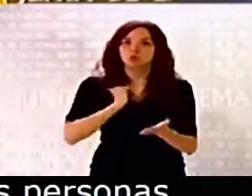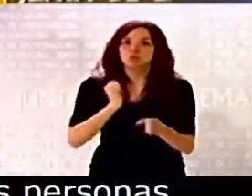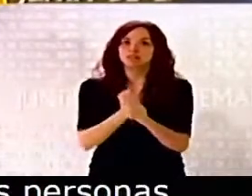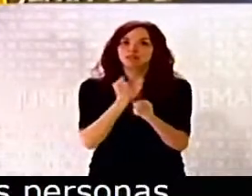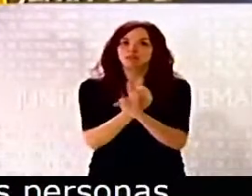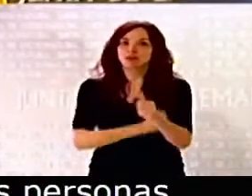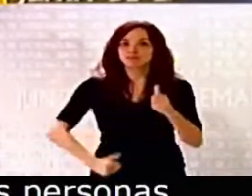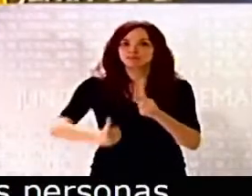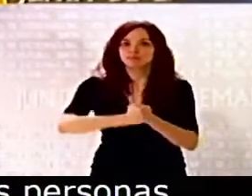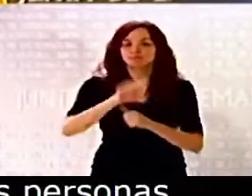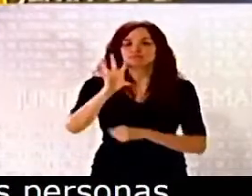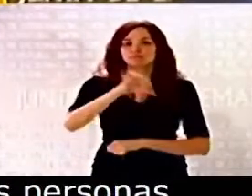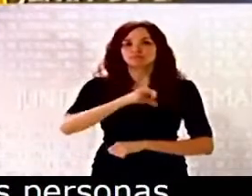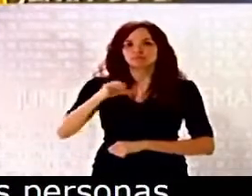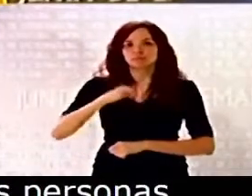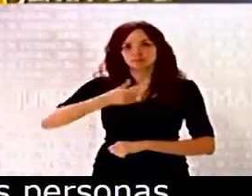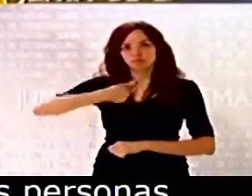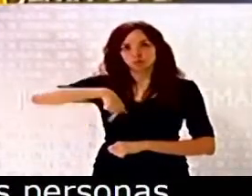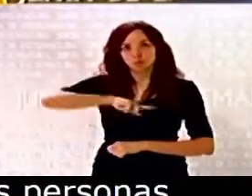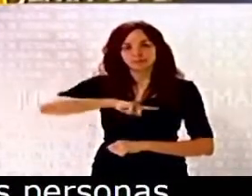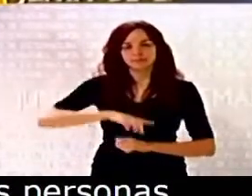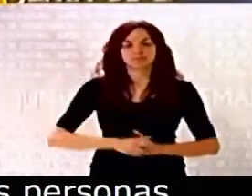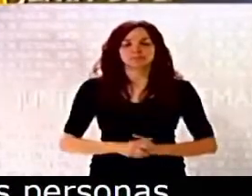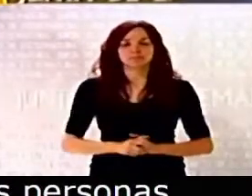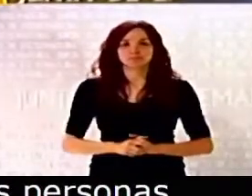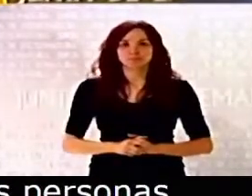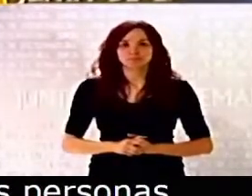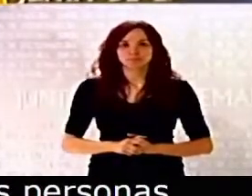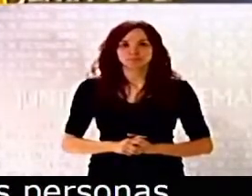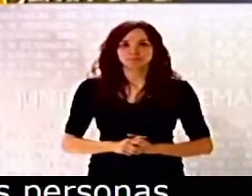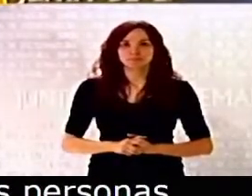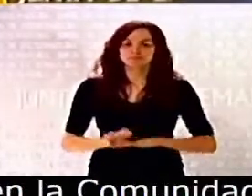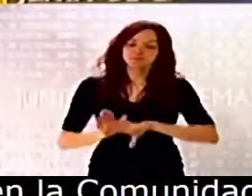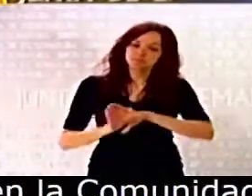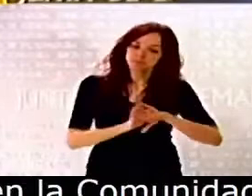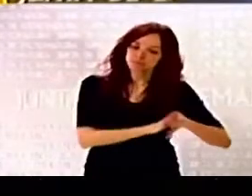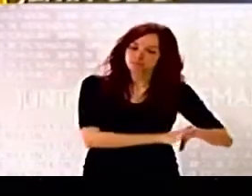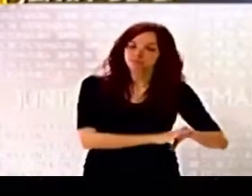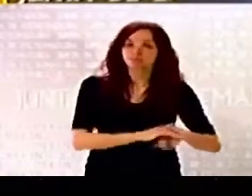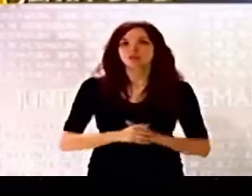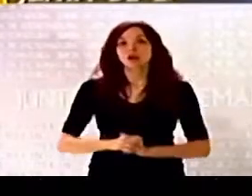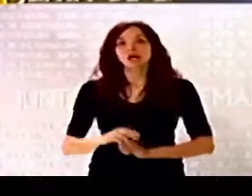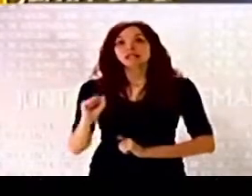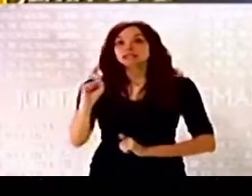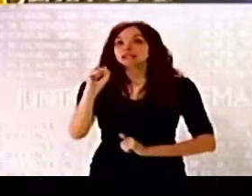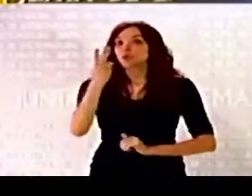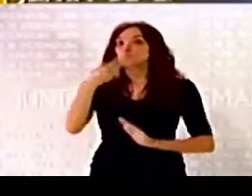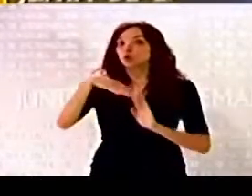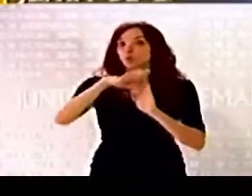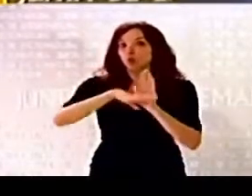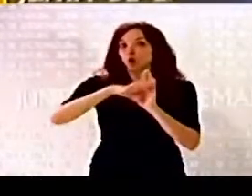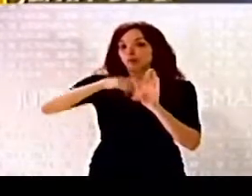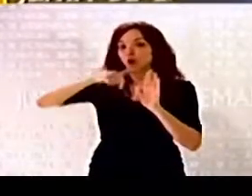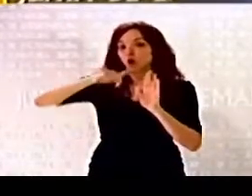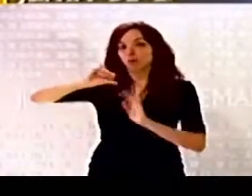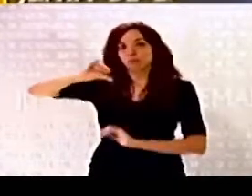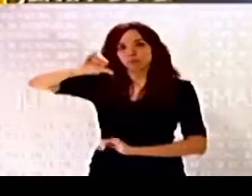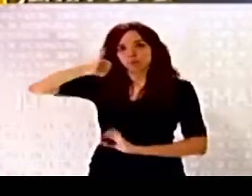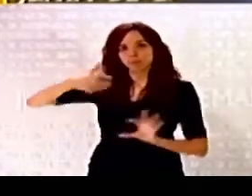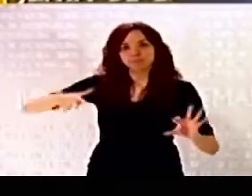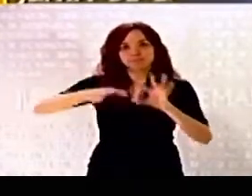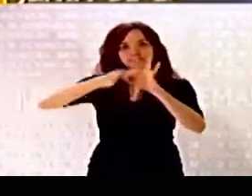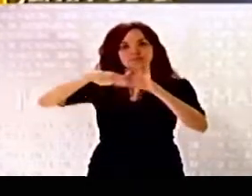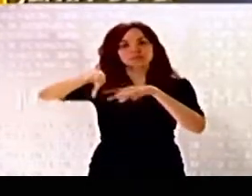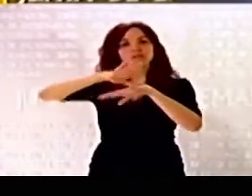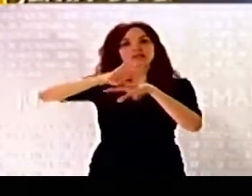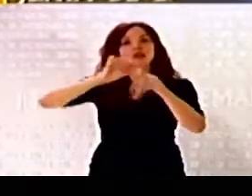en nuestra comunidad autónoma. El segundo programa que aprobamos hoy, correspondiente a la Consejería de Educación y Empleo,